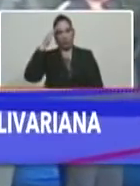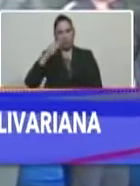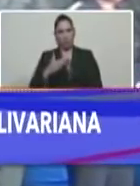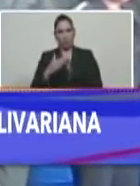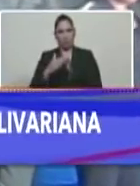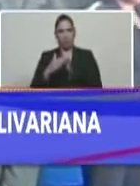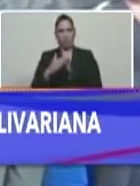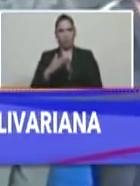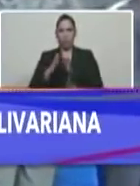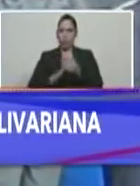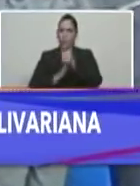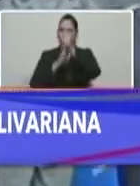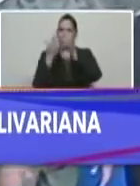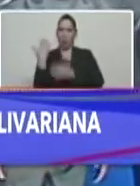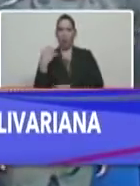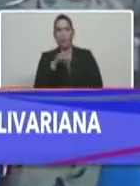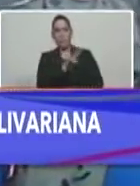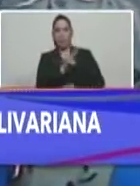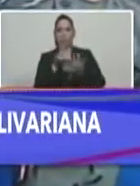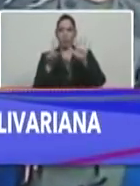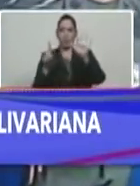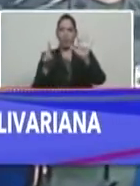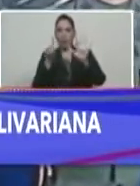hace 26 años, querido compañero.